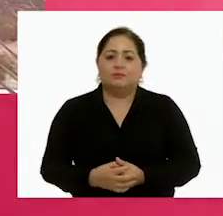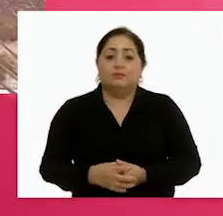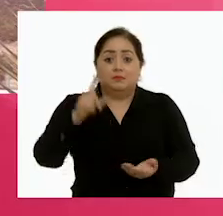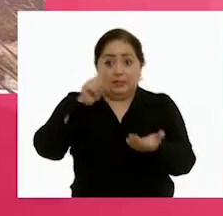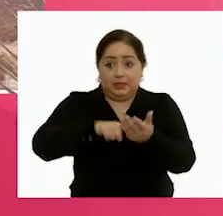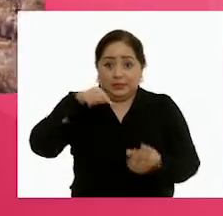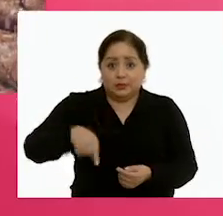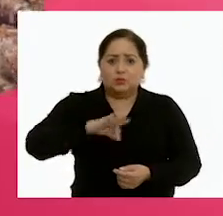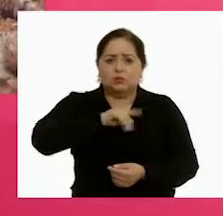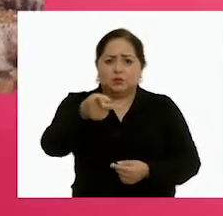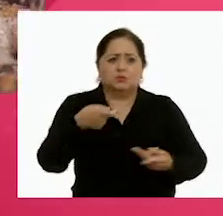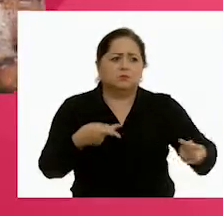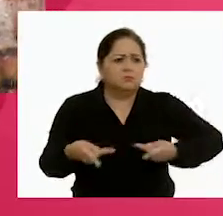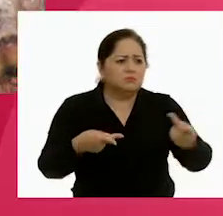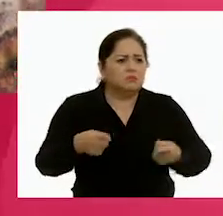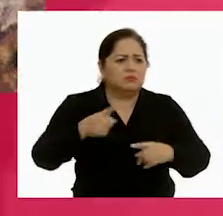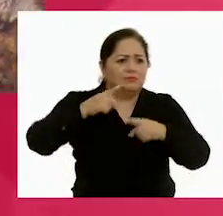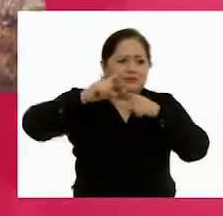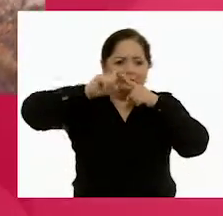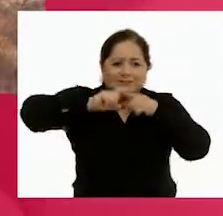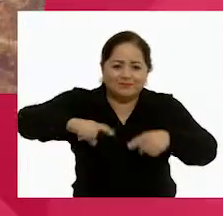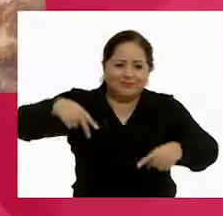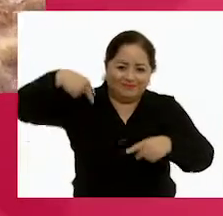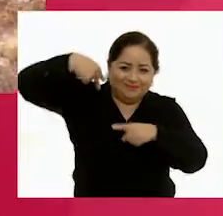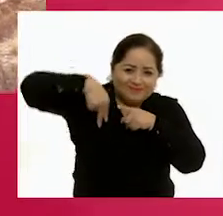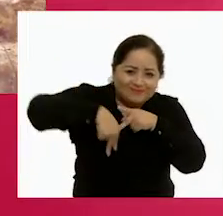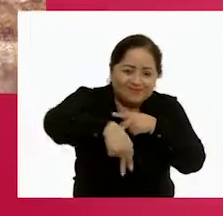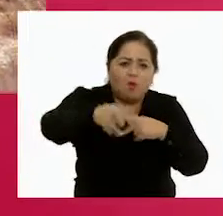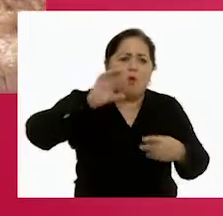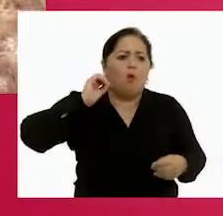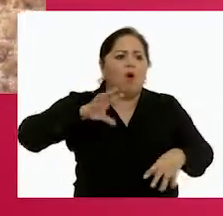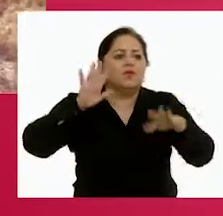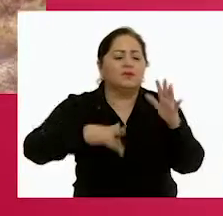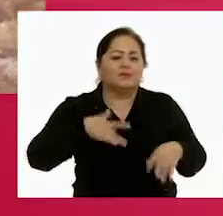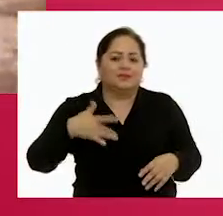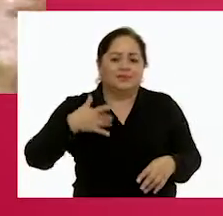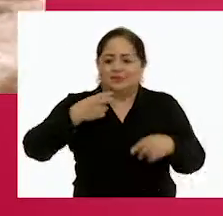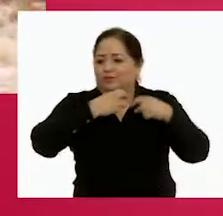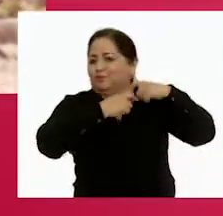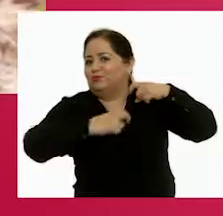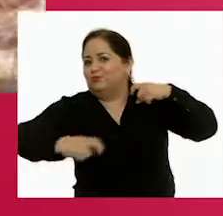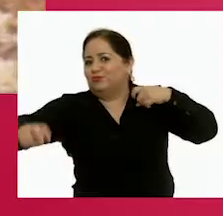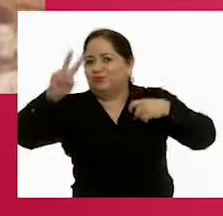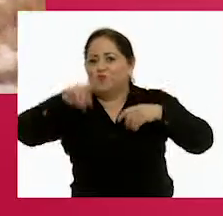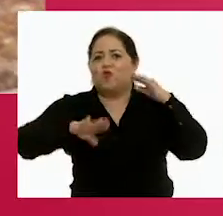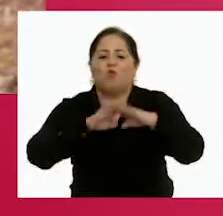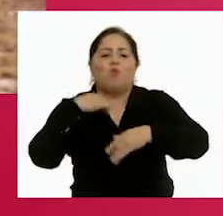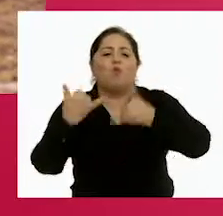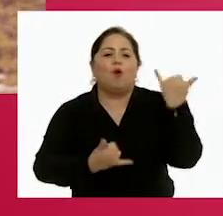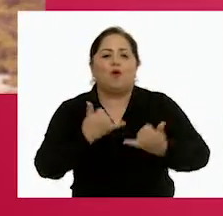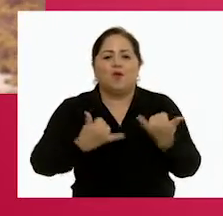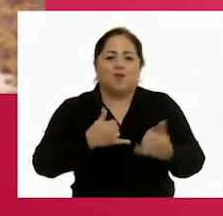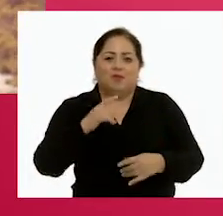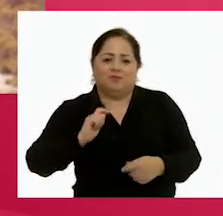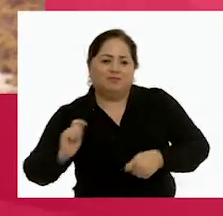Aquí se puede practicar rapel, descenso en tirolesa o soltar adrenalina en un verdadero juego extremo de